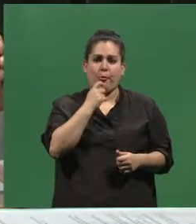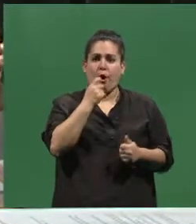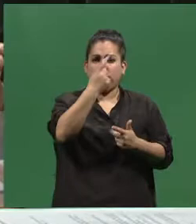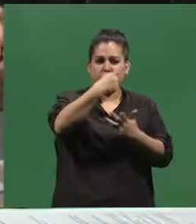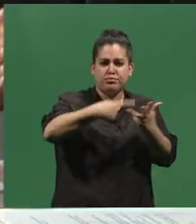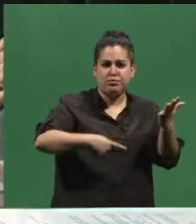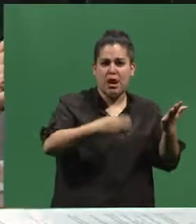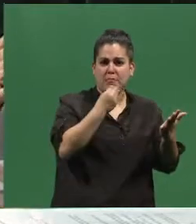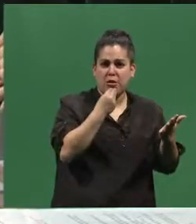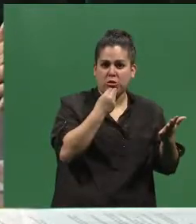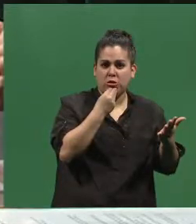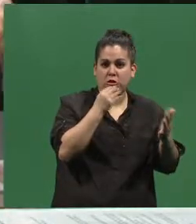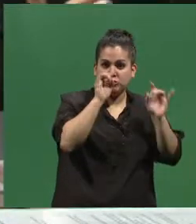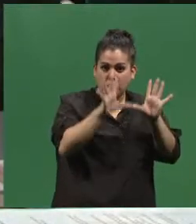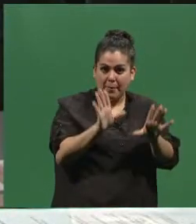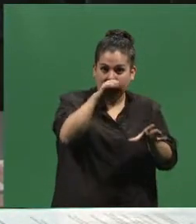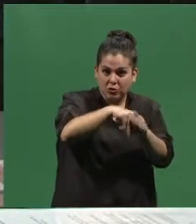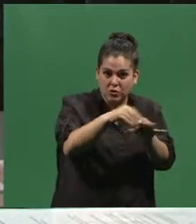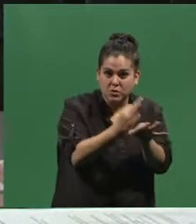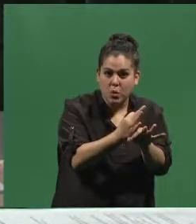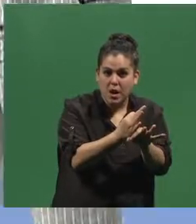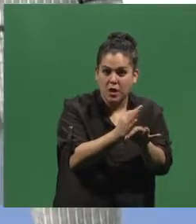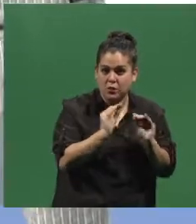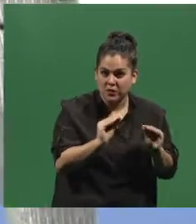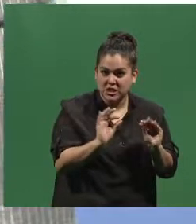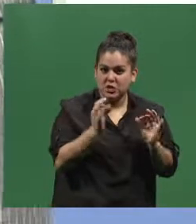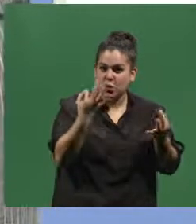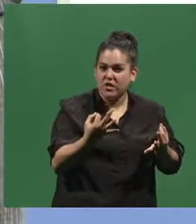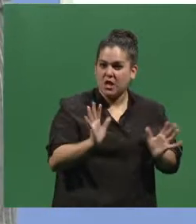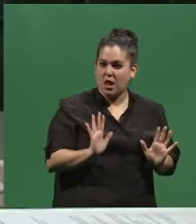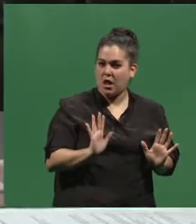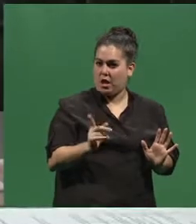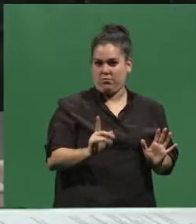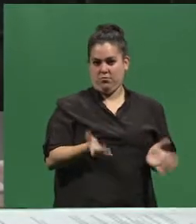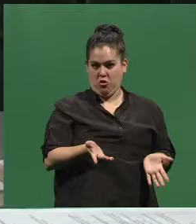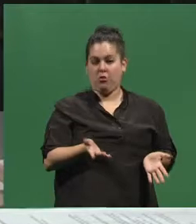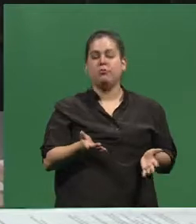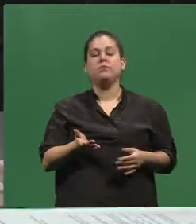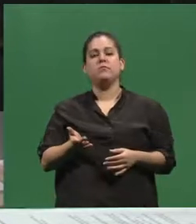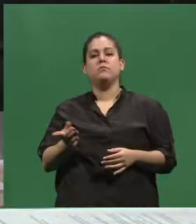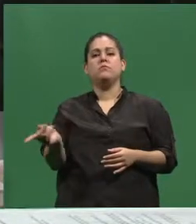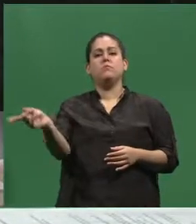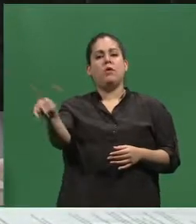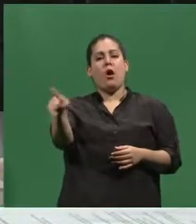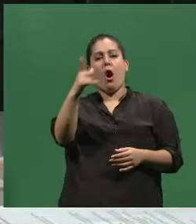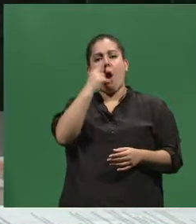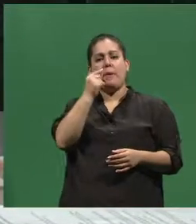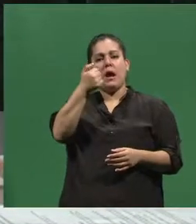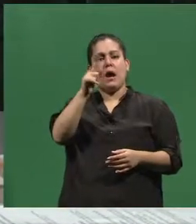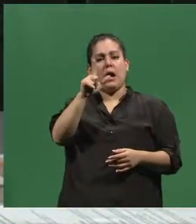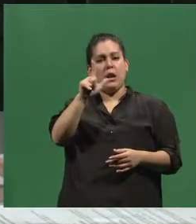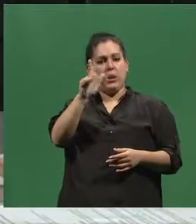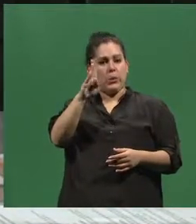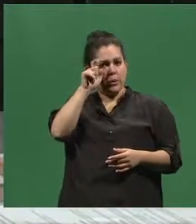oferta sea exclusivamente de alimentos saludables en el ámbito escolar. En el ámbito escolar. Sí, ¿Alberto? Muy bueno el proyecto de esta ley, que